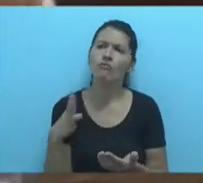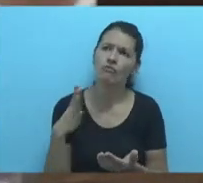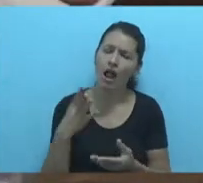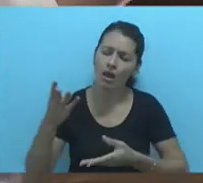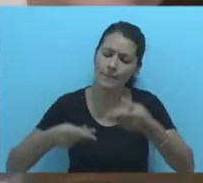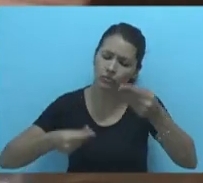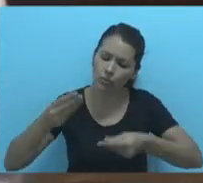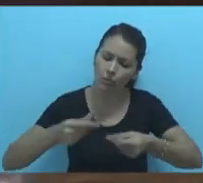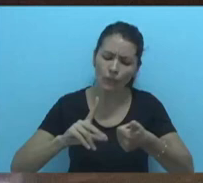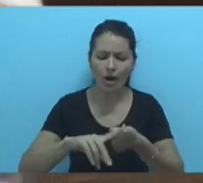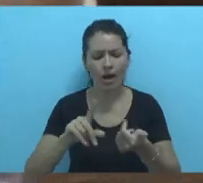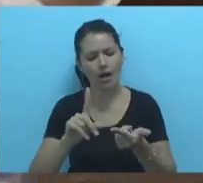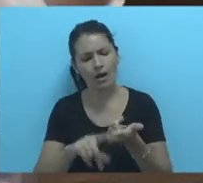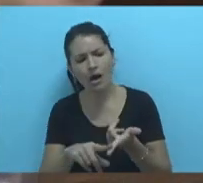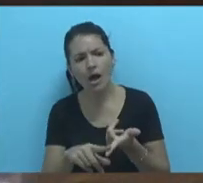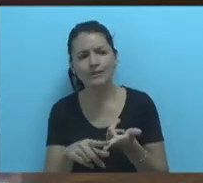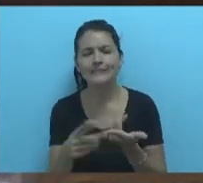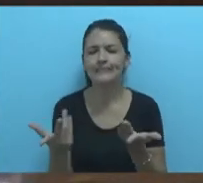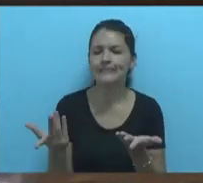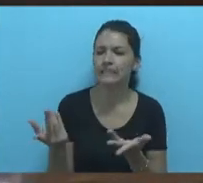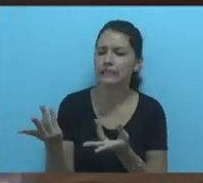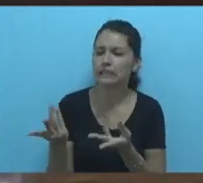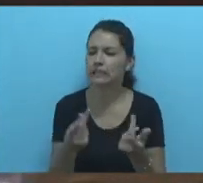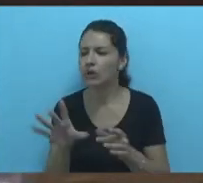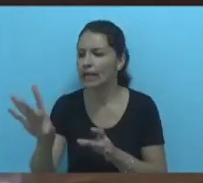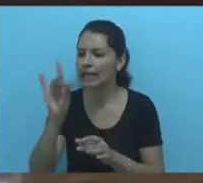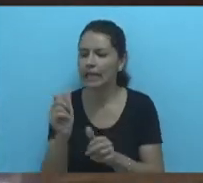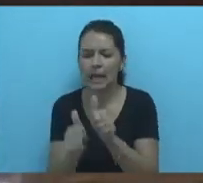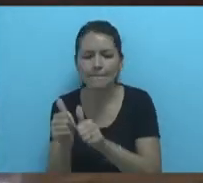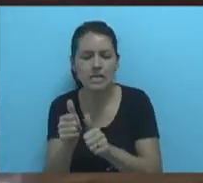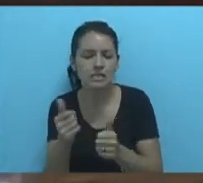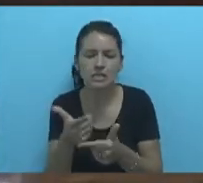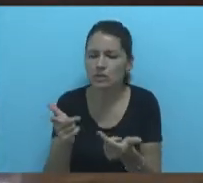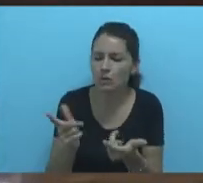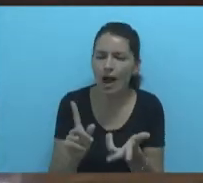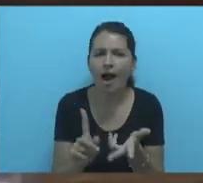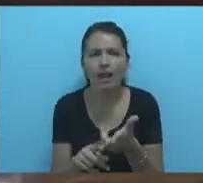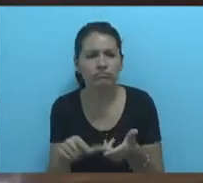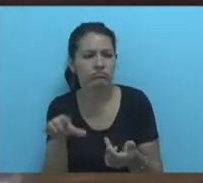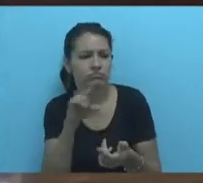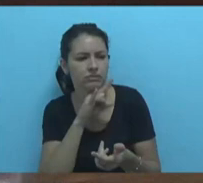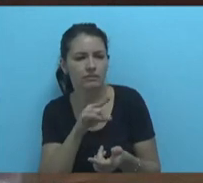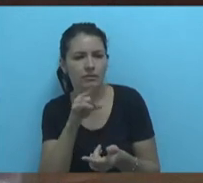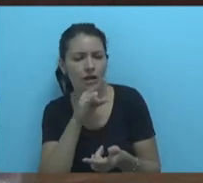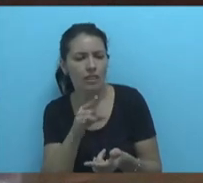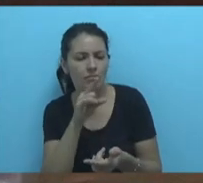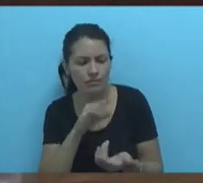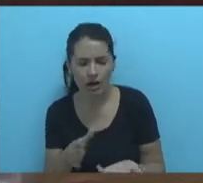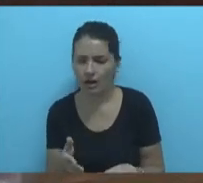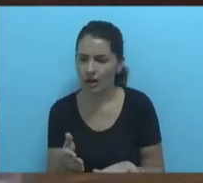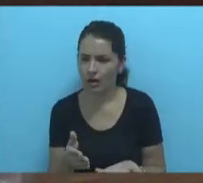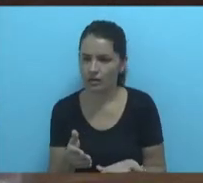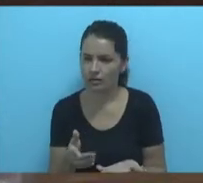presupuesto, no podemos licitar. O sea, se le han dado todas las herramientas y seguimos con los mismos problemas